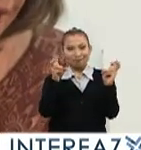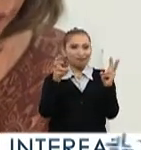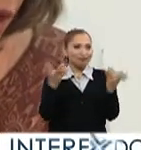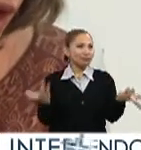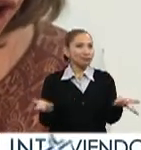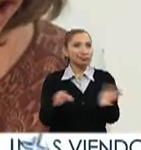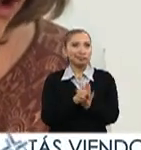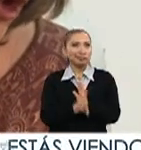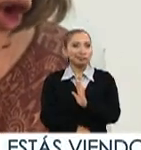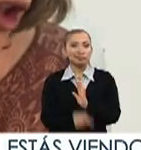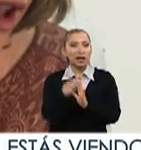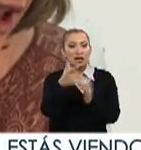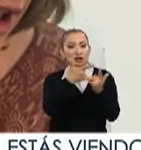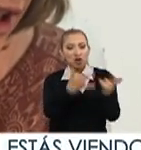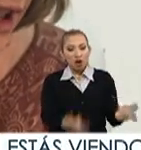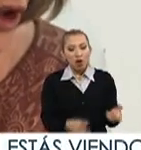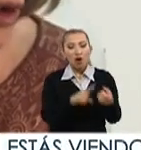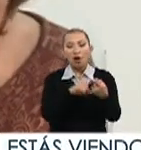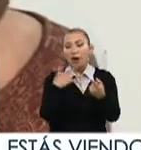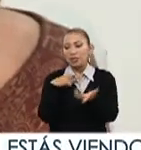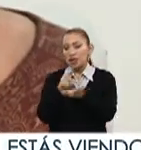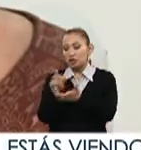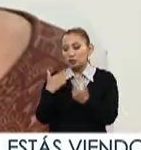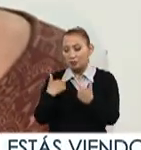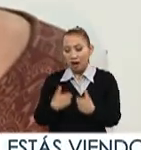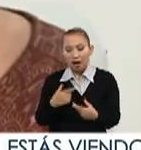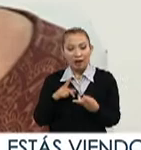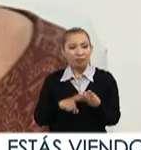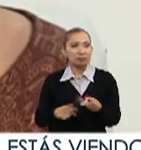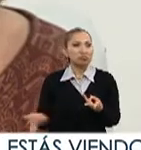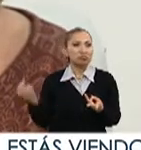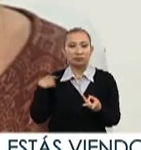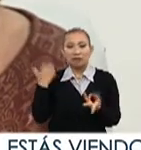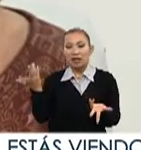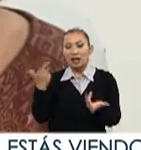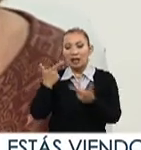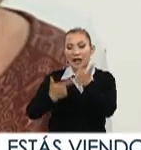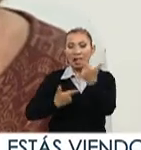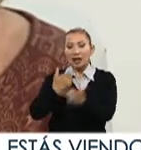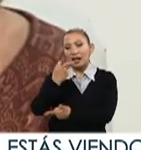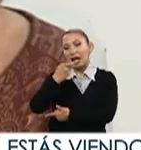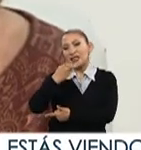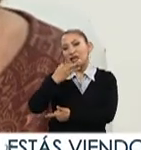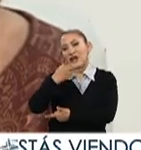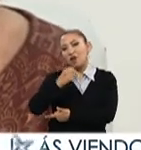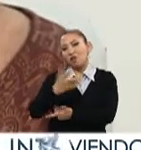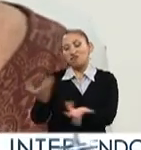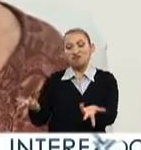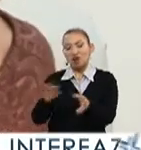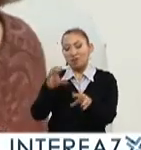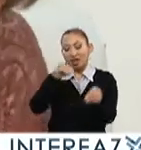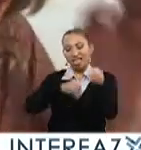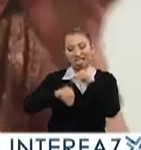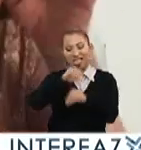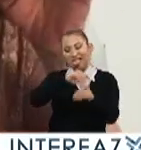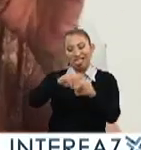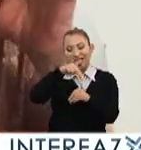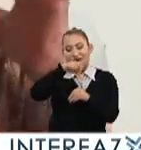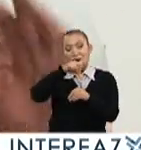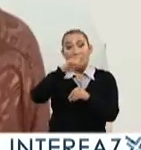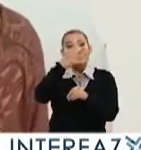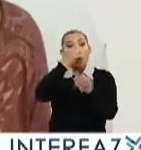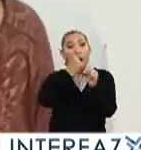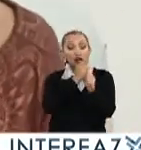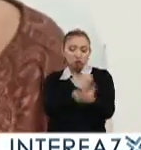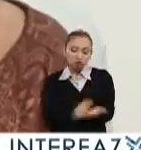cuestiones, digamos, de historia, de derechos humanos, de género. Es un poco una novela que me llevó